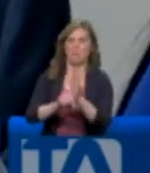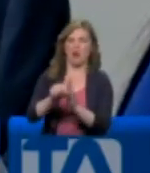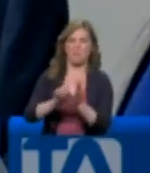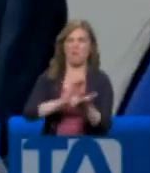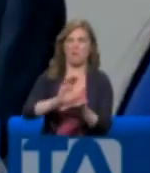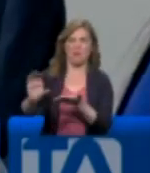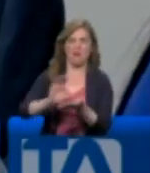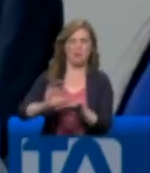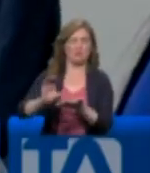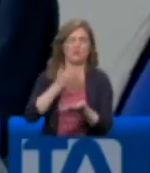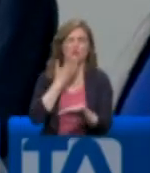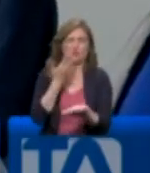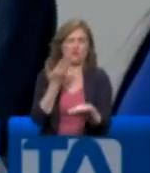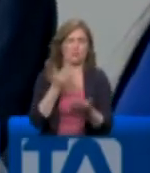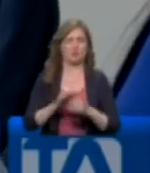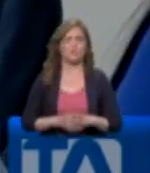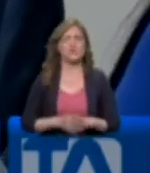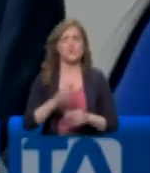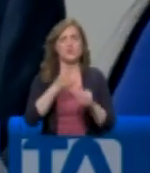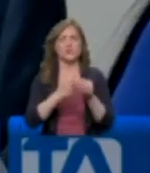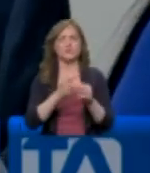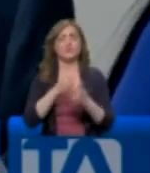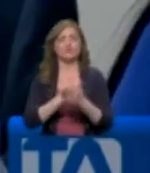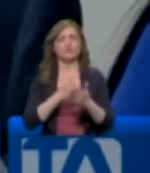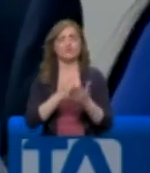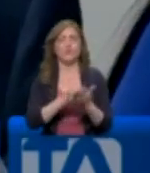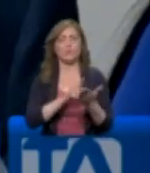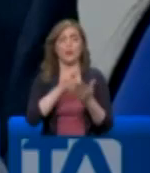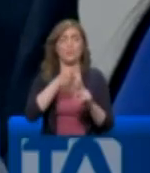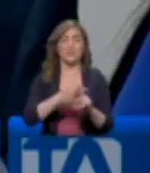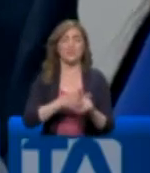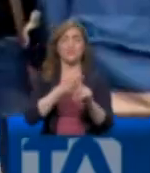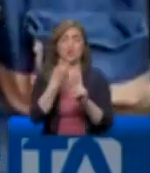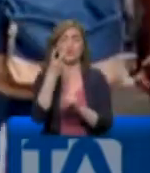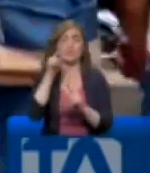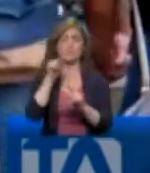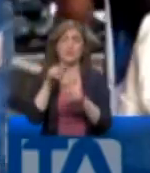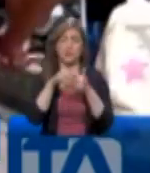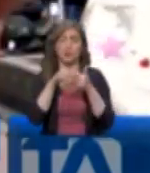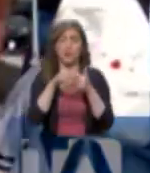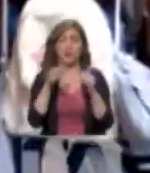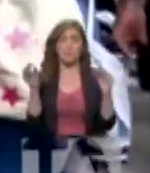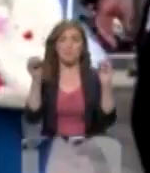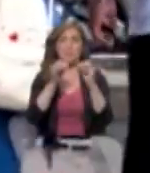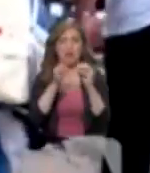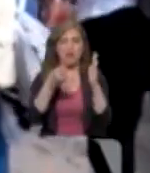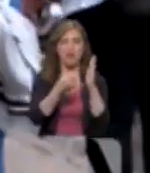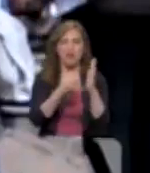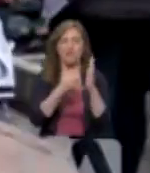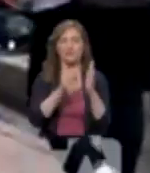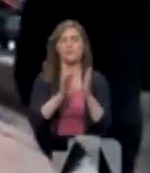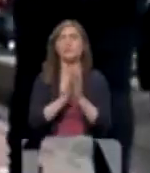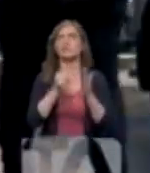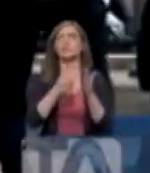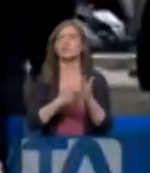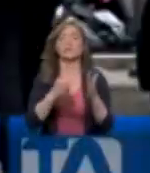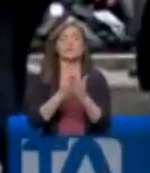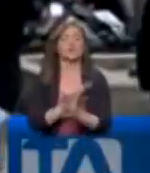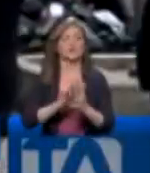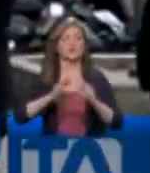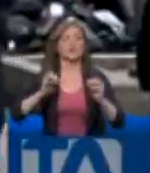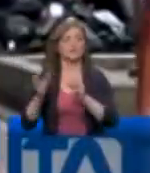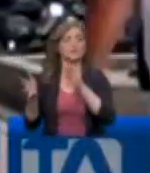para no seguir pagando $12,000 más IVA. Por este y otros temas, la nueva Corte Constitucional apenas